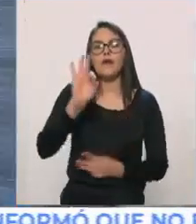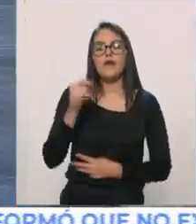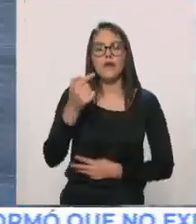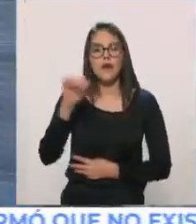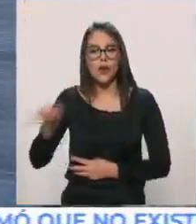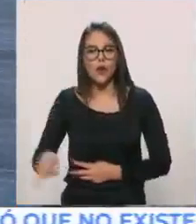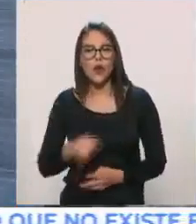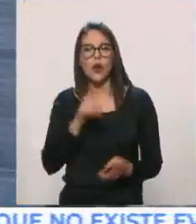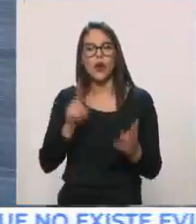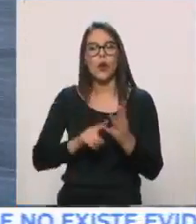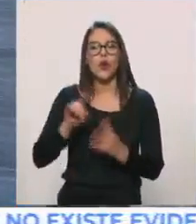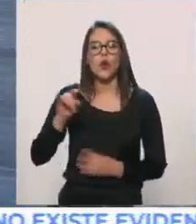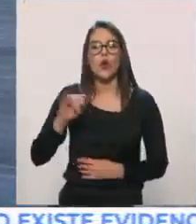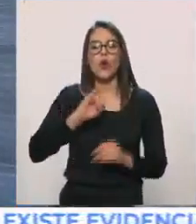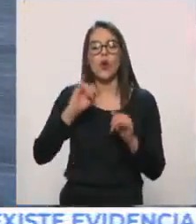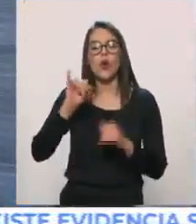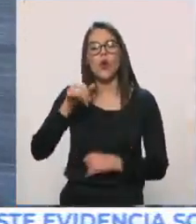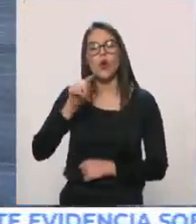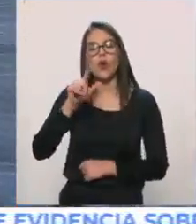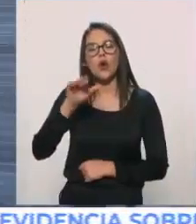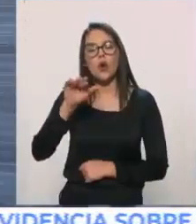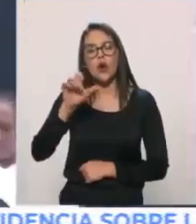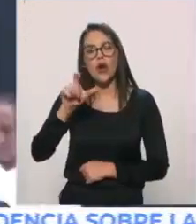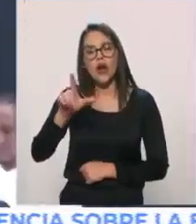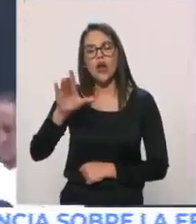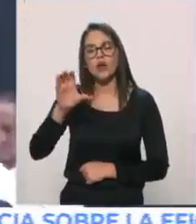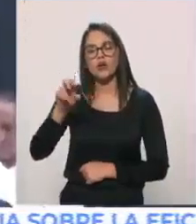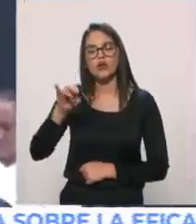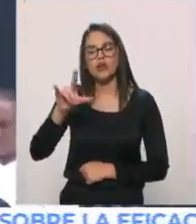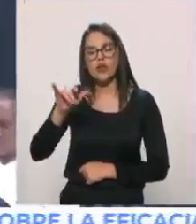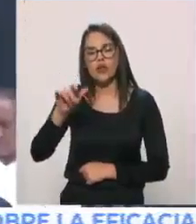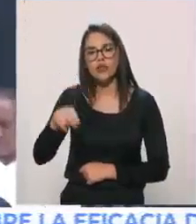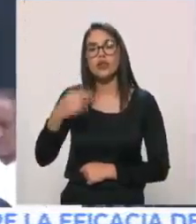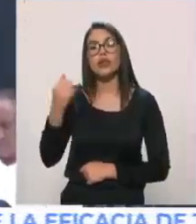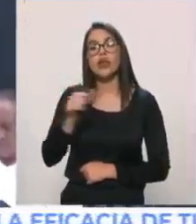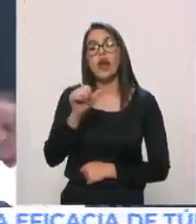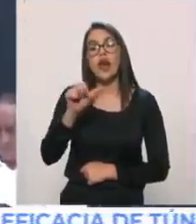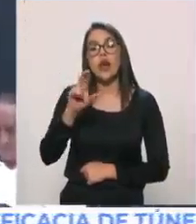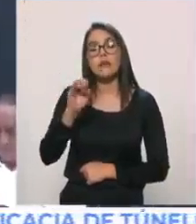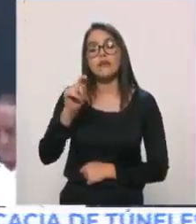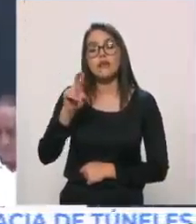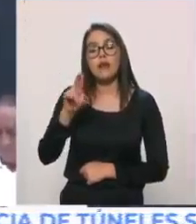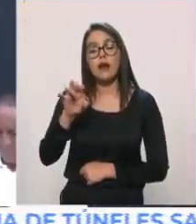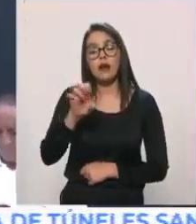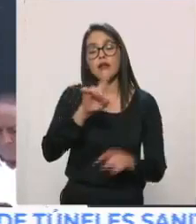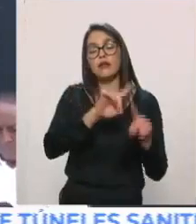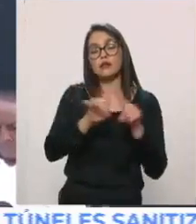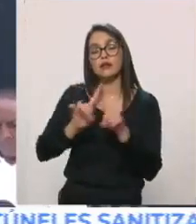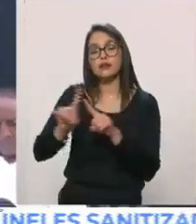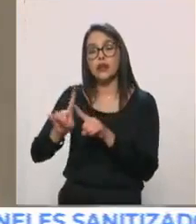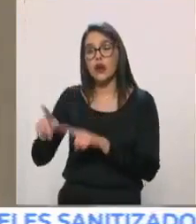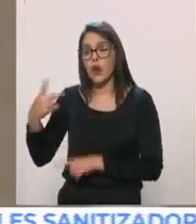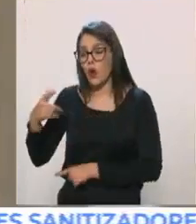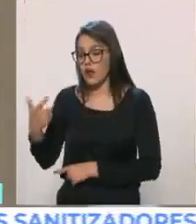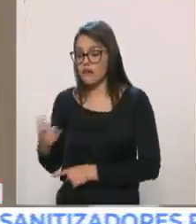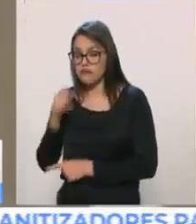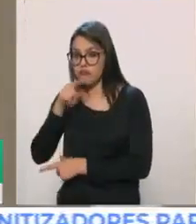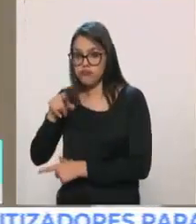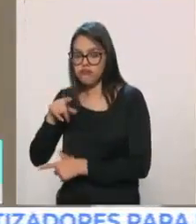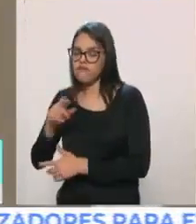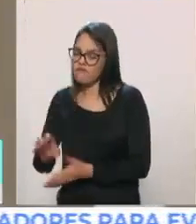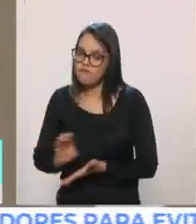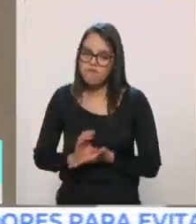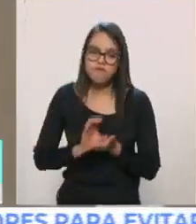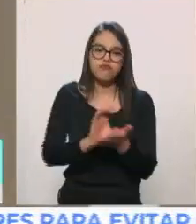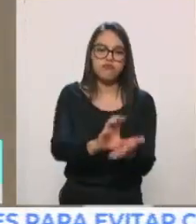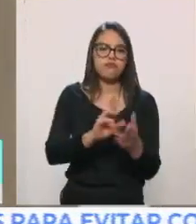Local de Conciliación y Arbitraje, además de alcaldías, decidieron donar una parte de su salario para destinarlo a